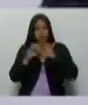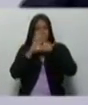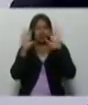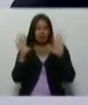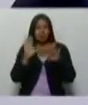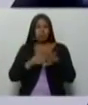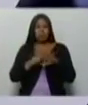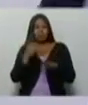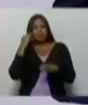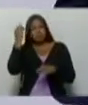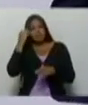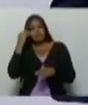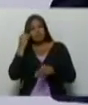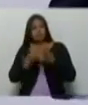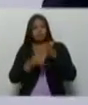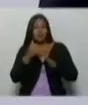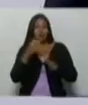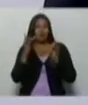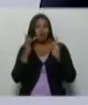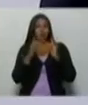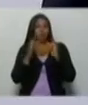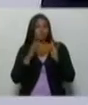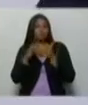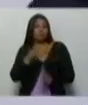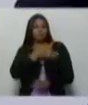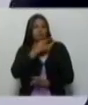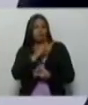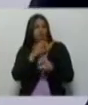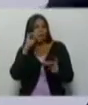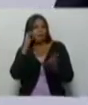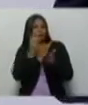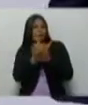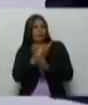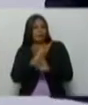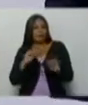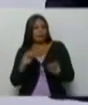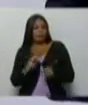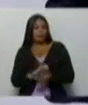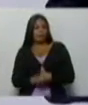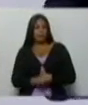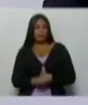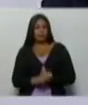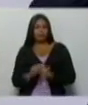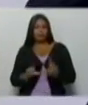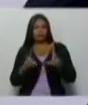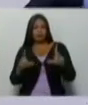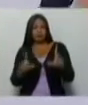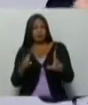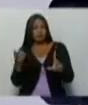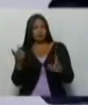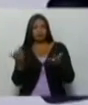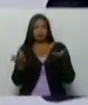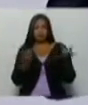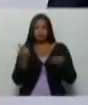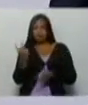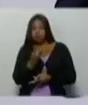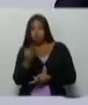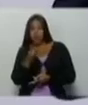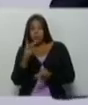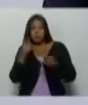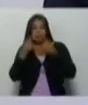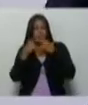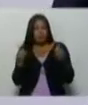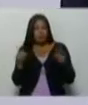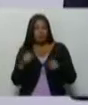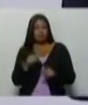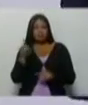que piensa que registrándolo en las redes sociales ya tiene la marca. O con el registro mercantil. Son dos procesos totalmente distintos. Mientras